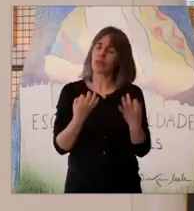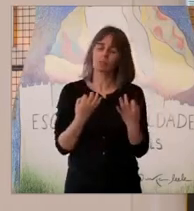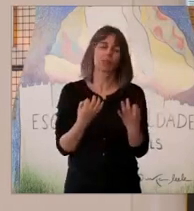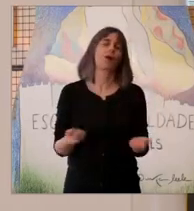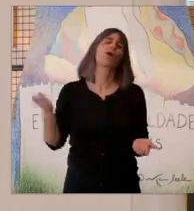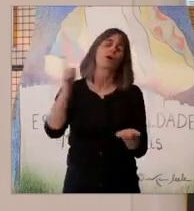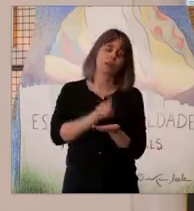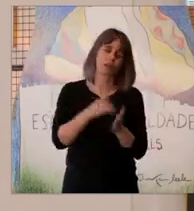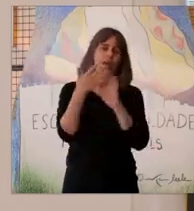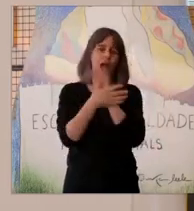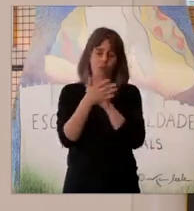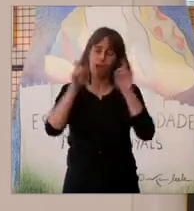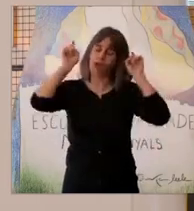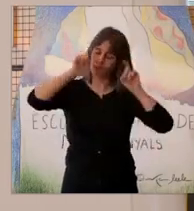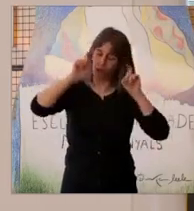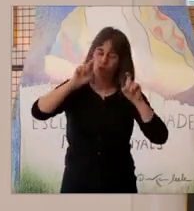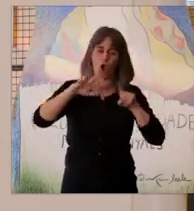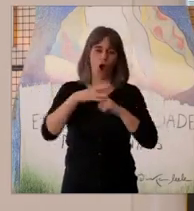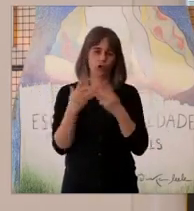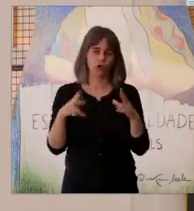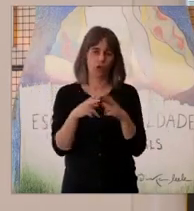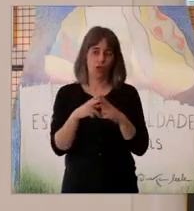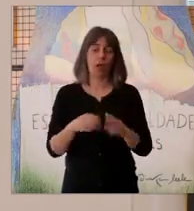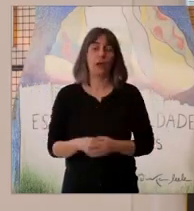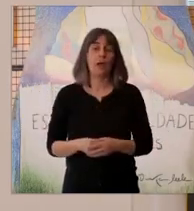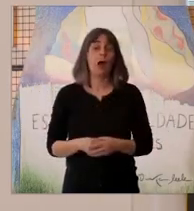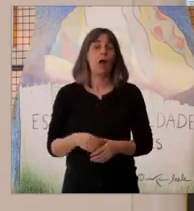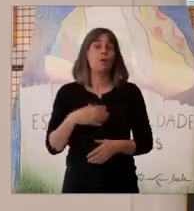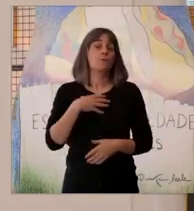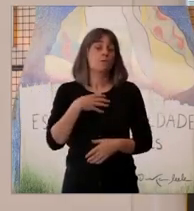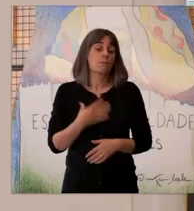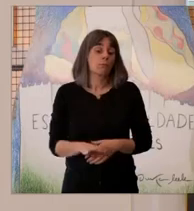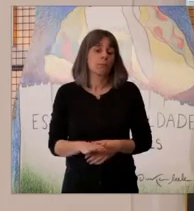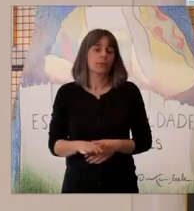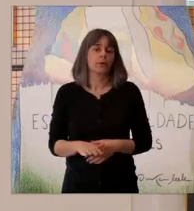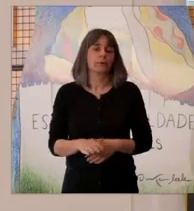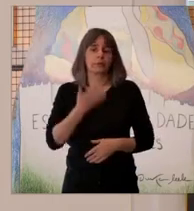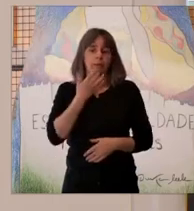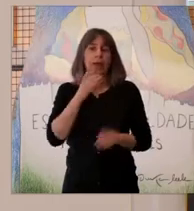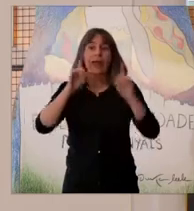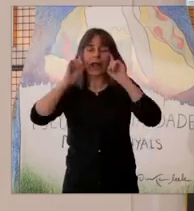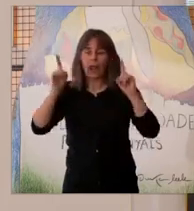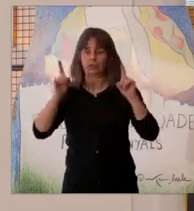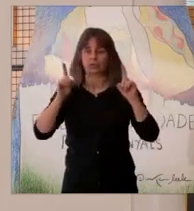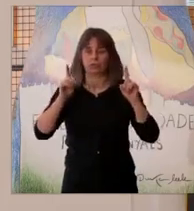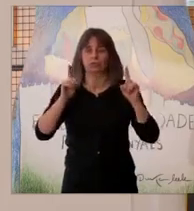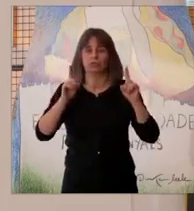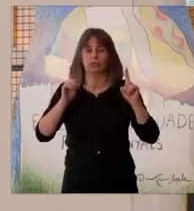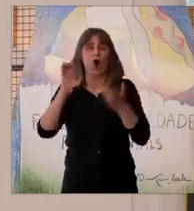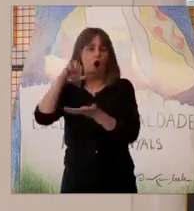al contexto social en el que nos movemos quizás en vez de si no se puede penalizar